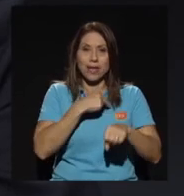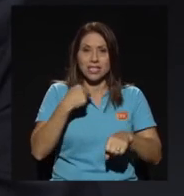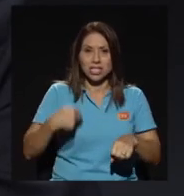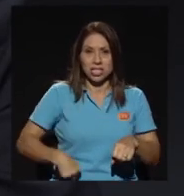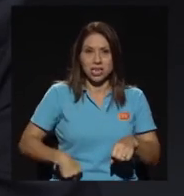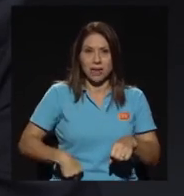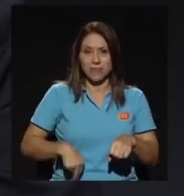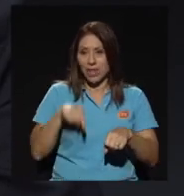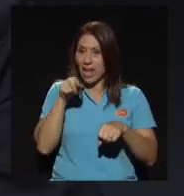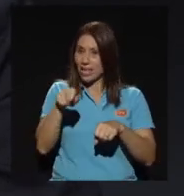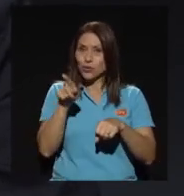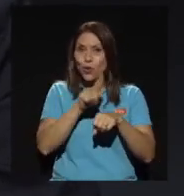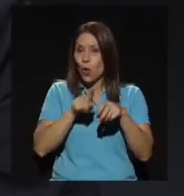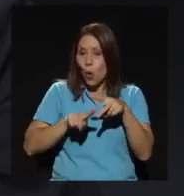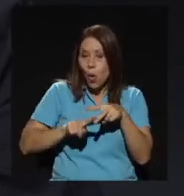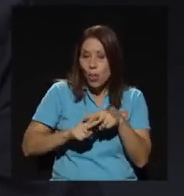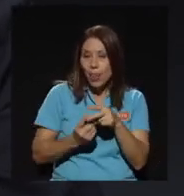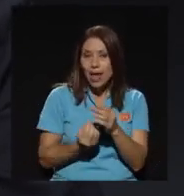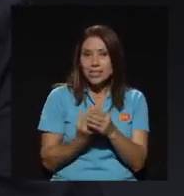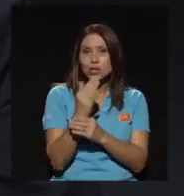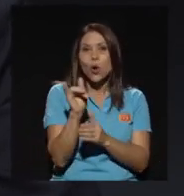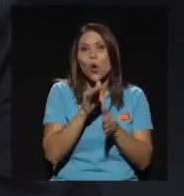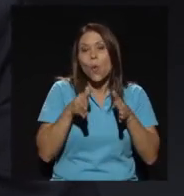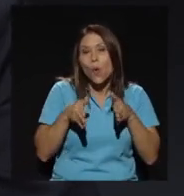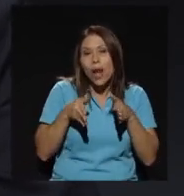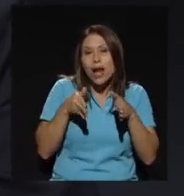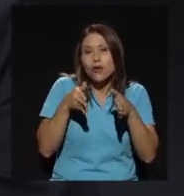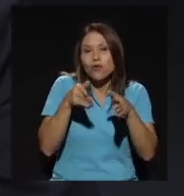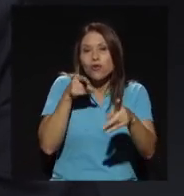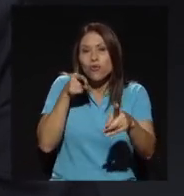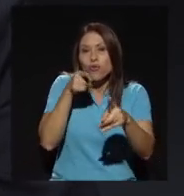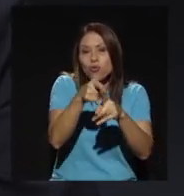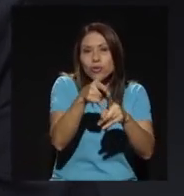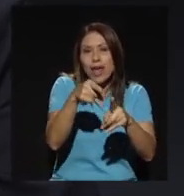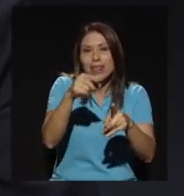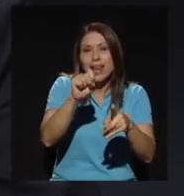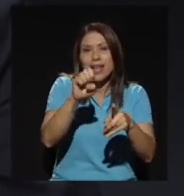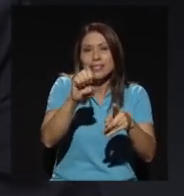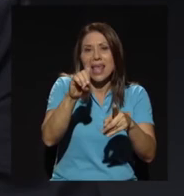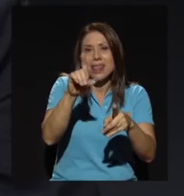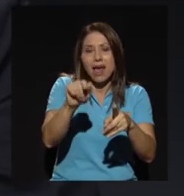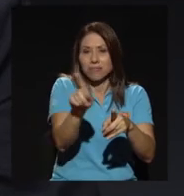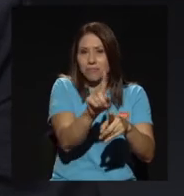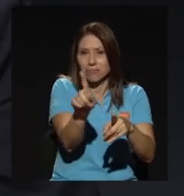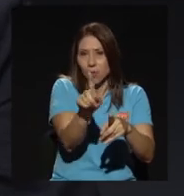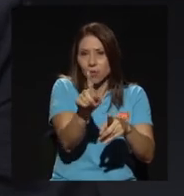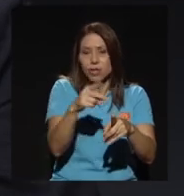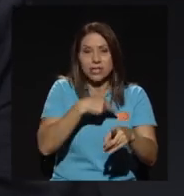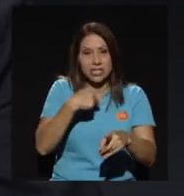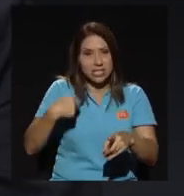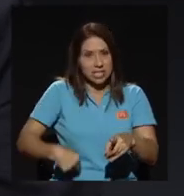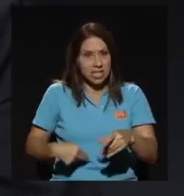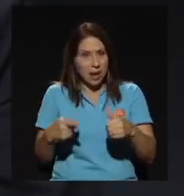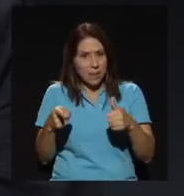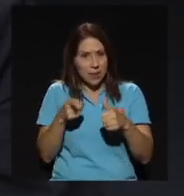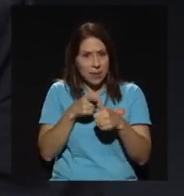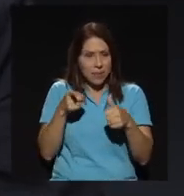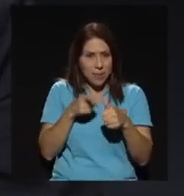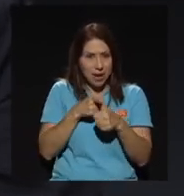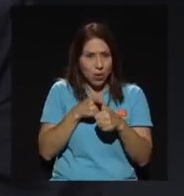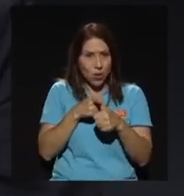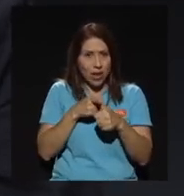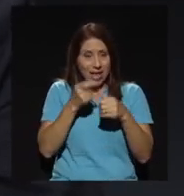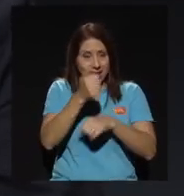la ruta de la seda sino china tenía un plan estableció primero un plan para trabajar con eurasia